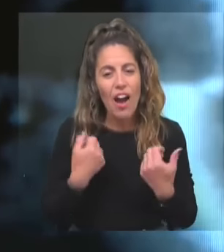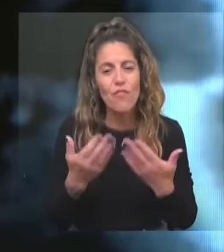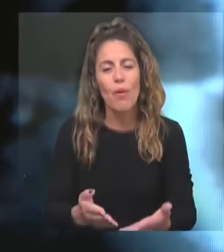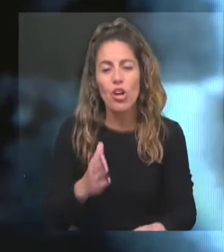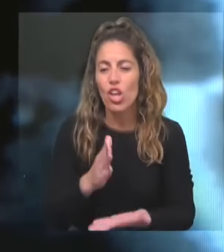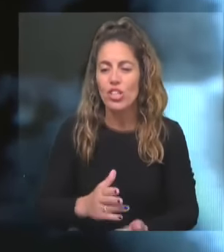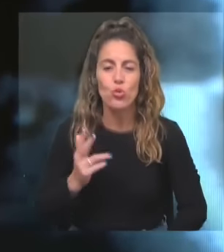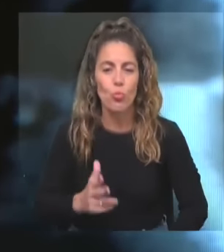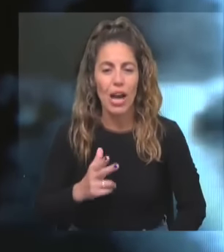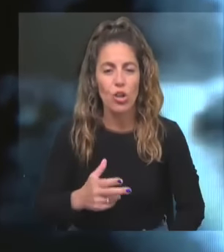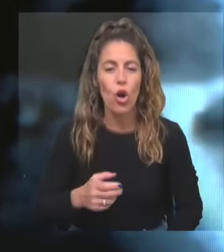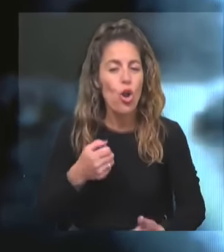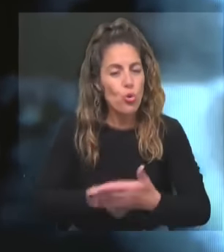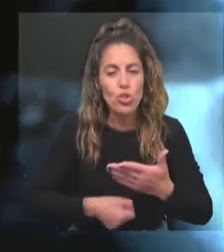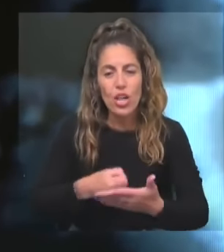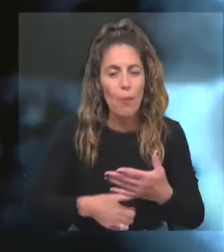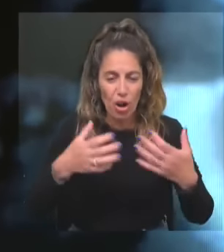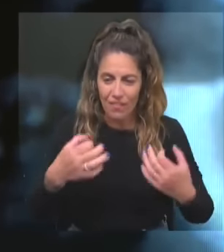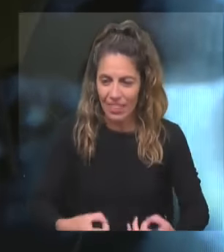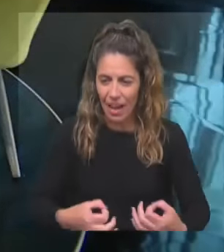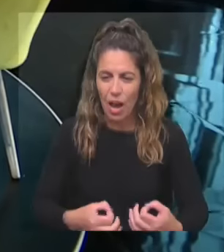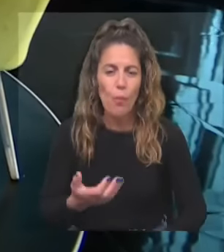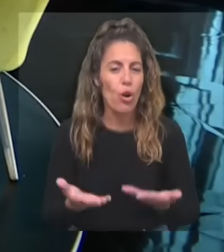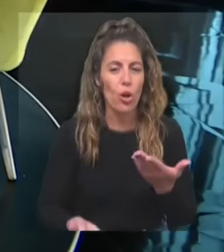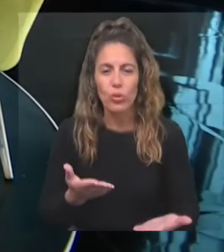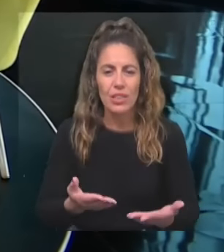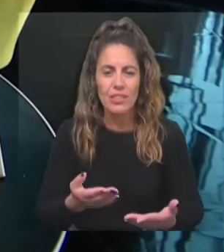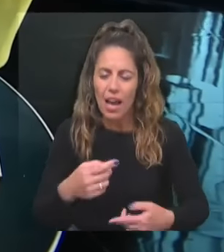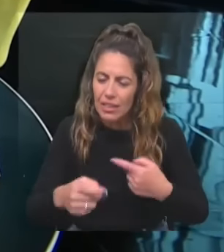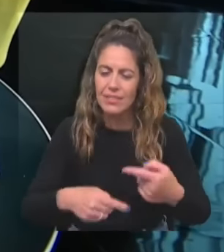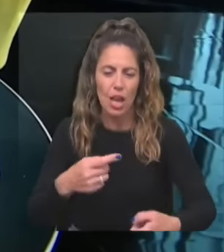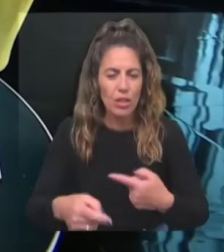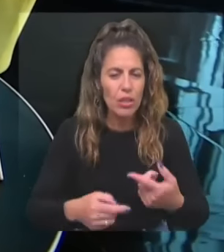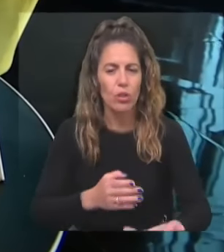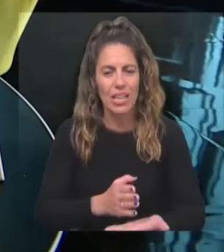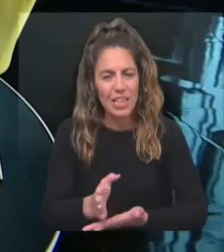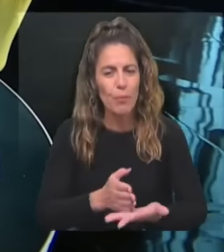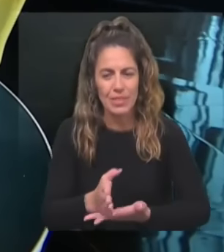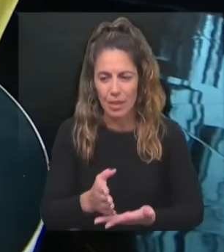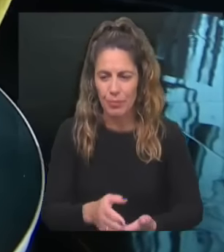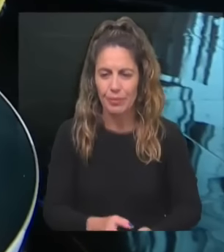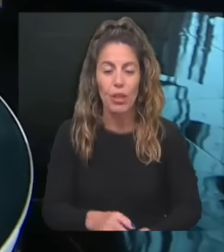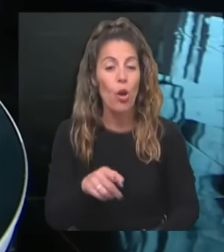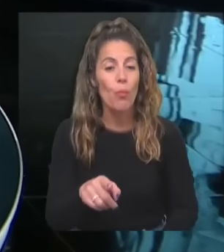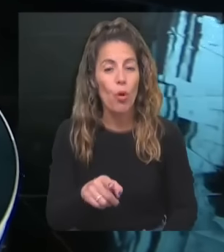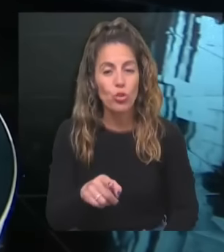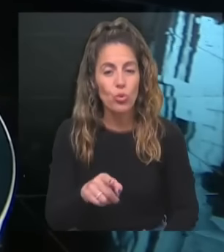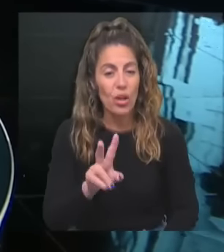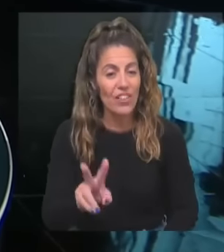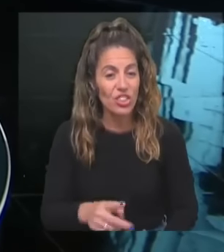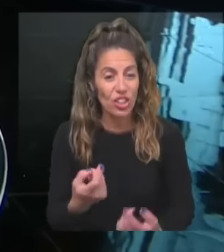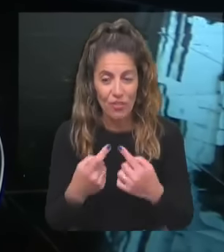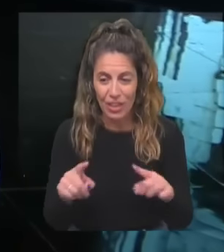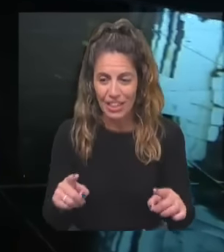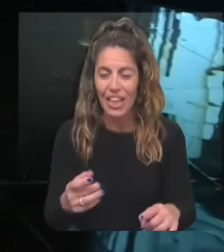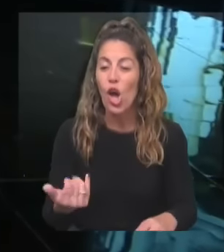la justicia, incansable, inclaudicable como lo fue Perico. Vos tenés una relación diferente a él. Sí. ¿Cómo